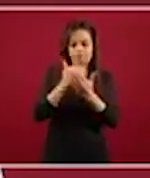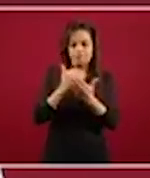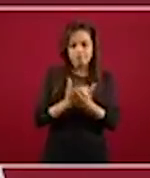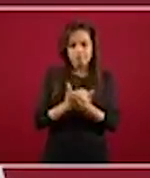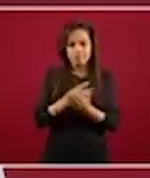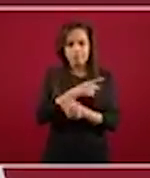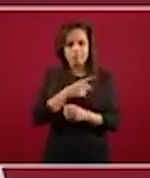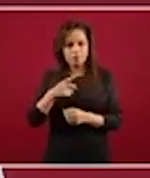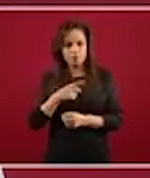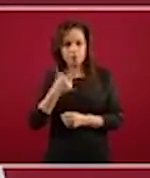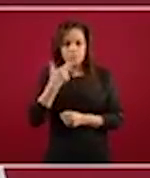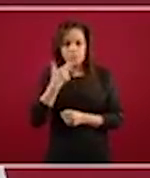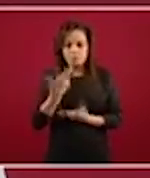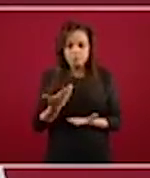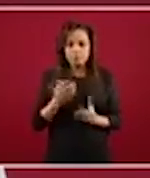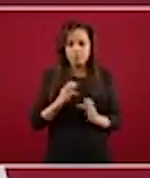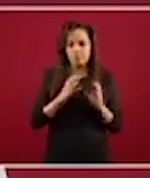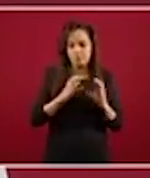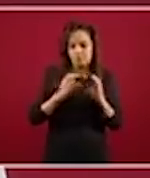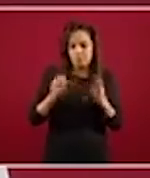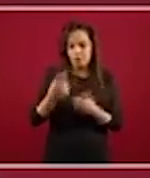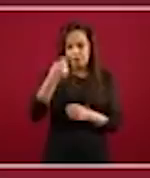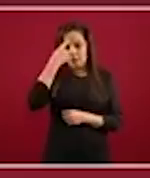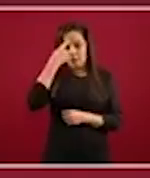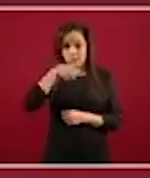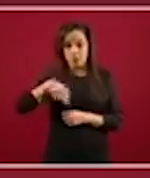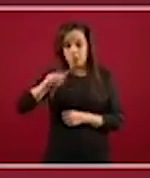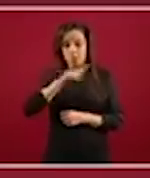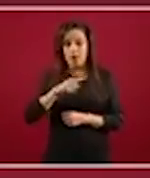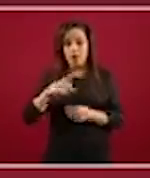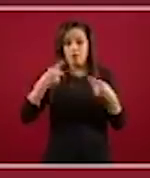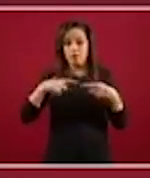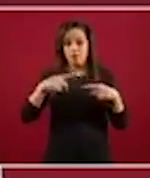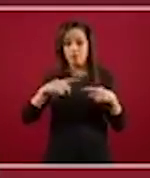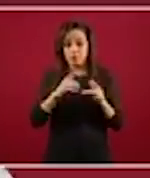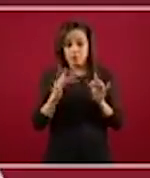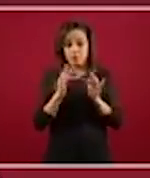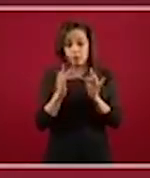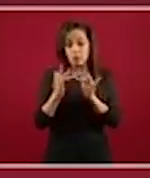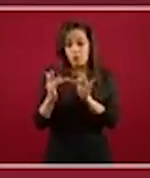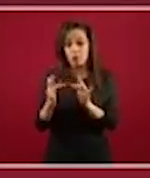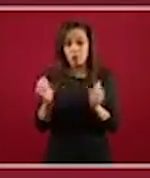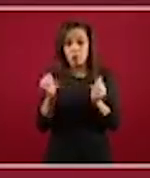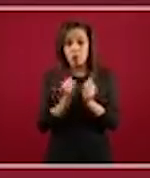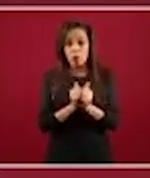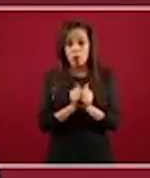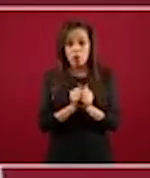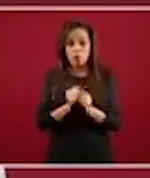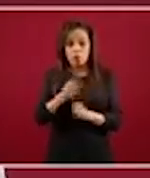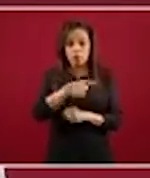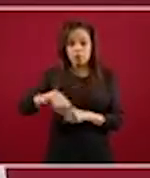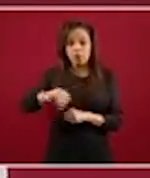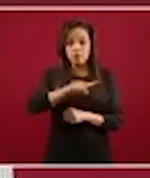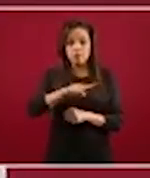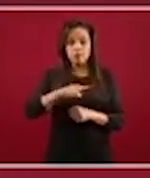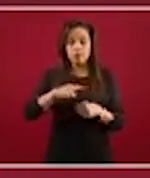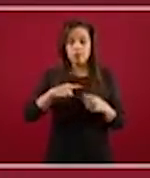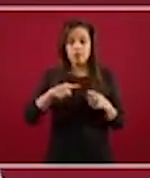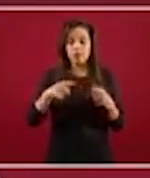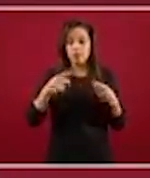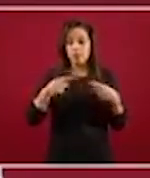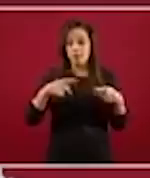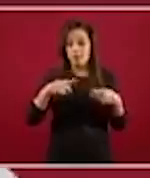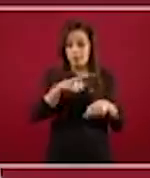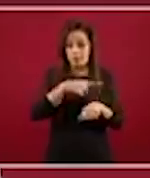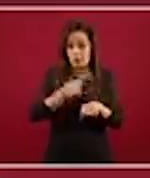deben guardar las personas que están en contacto con los casos, con el material